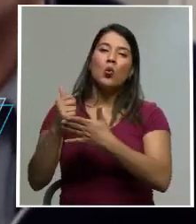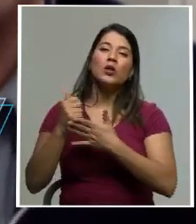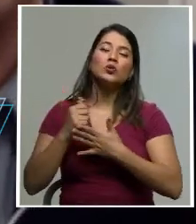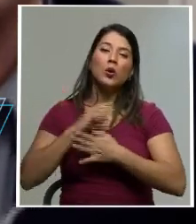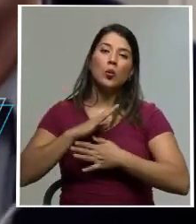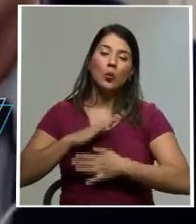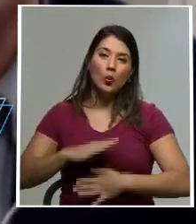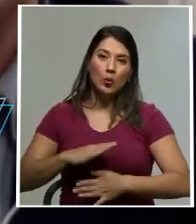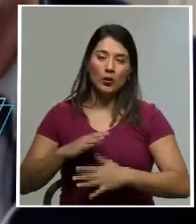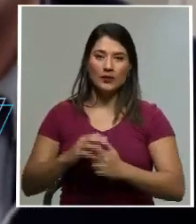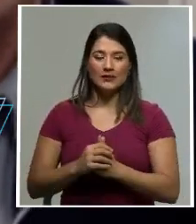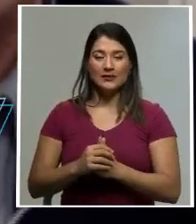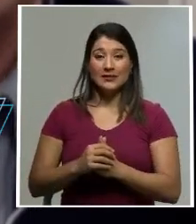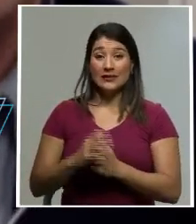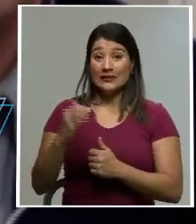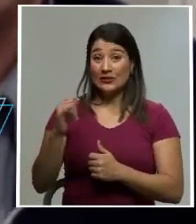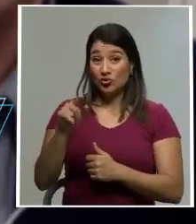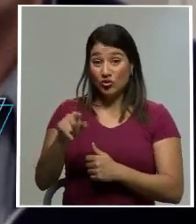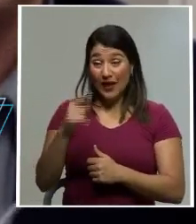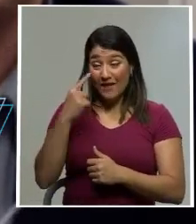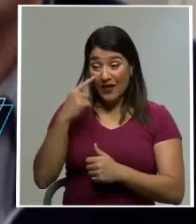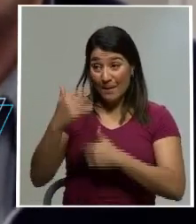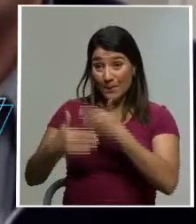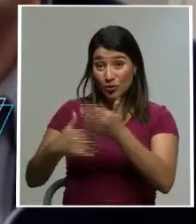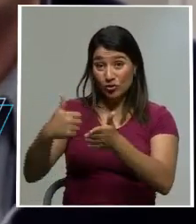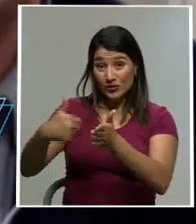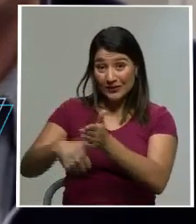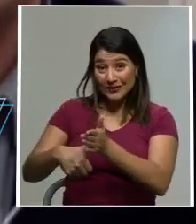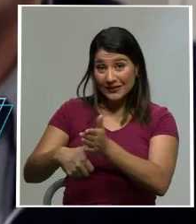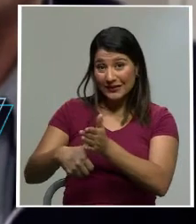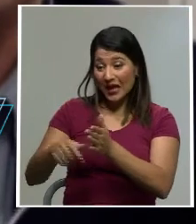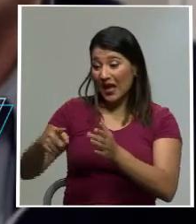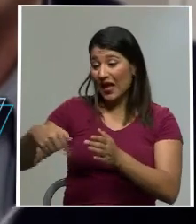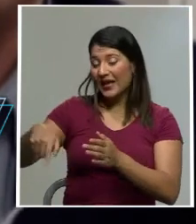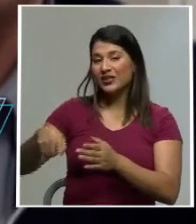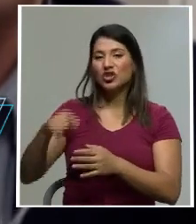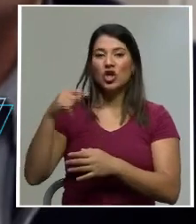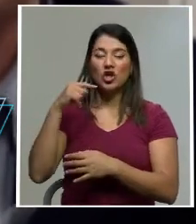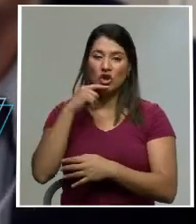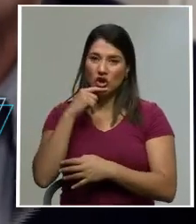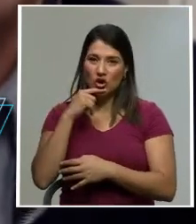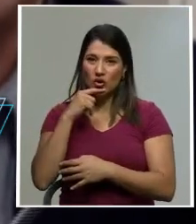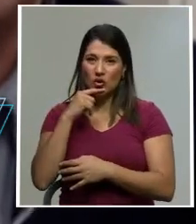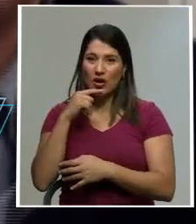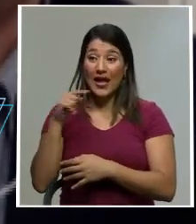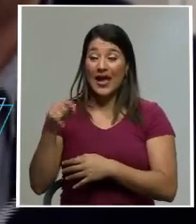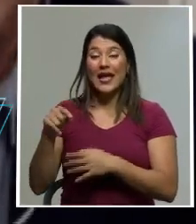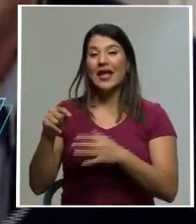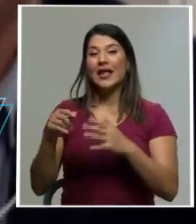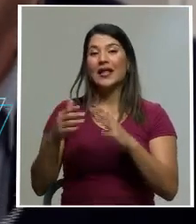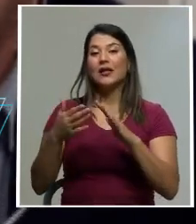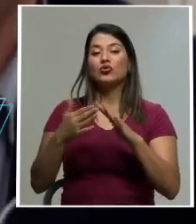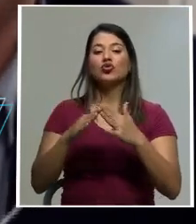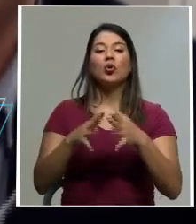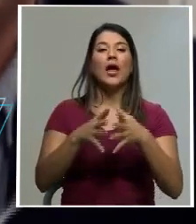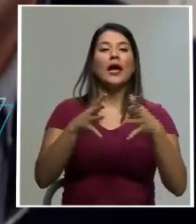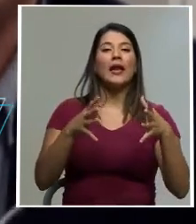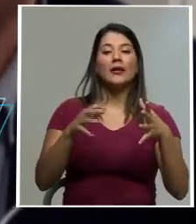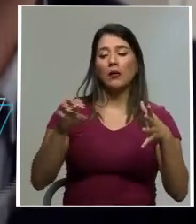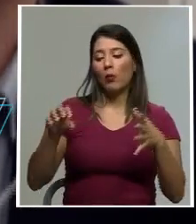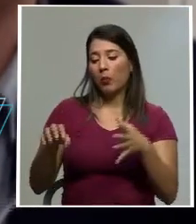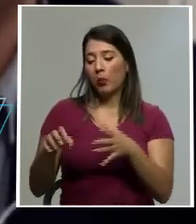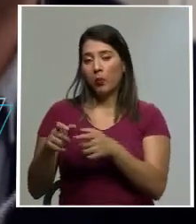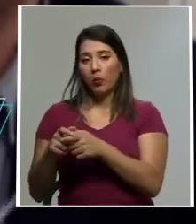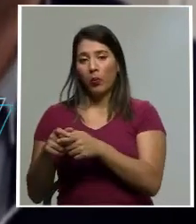Texas, que es, si ves las elecciones, queda completamente rojo, salvo las ciudades grandes y El Paso, por lo que te decía,